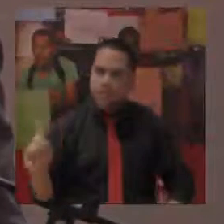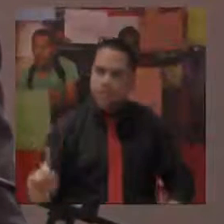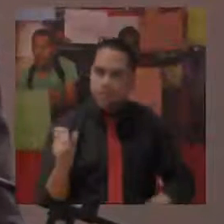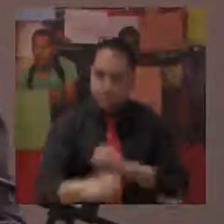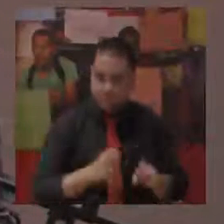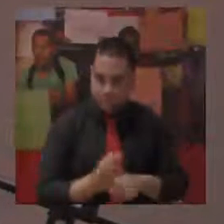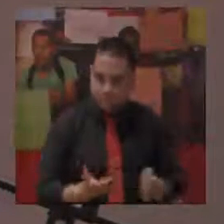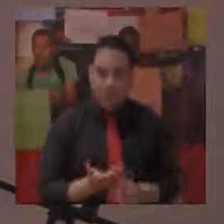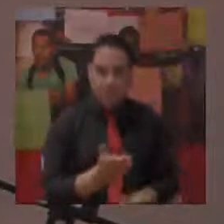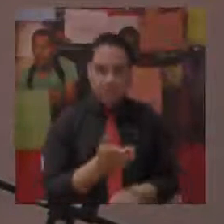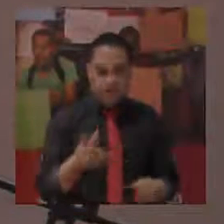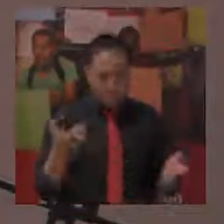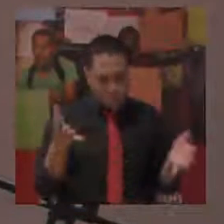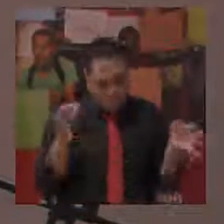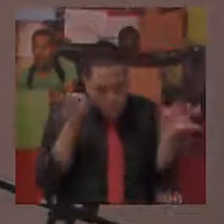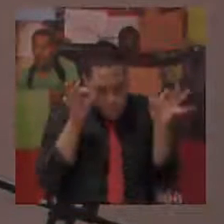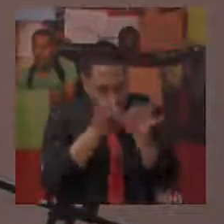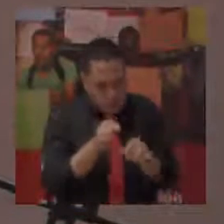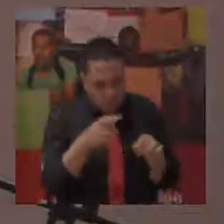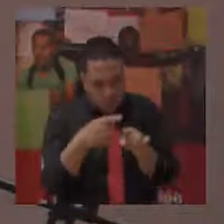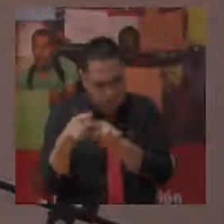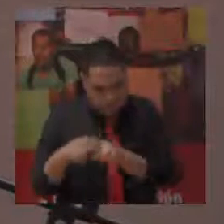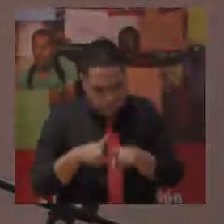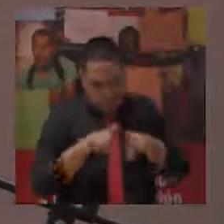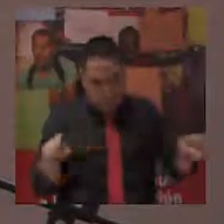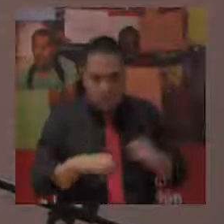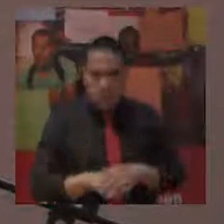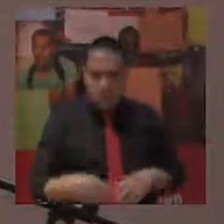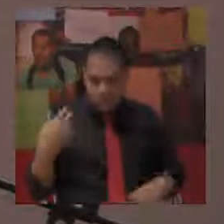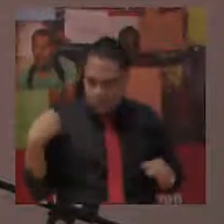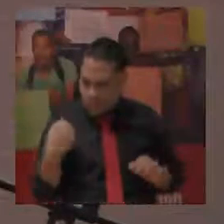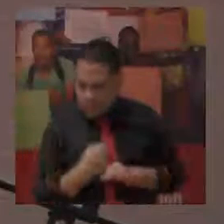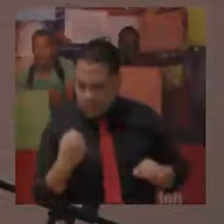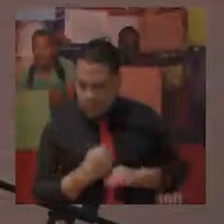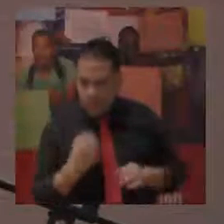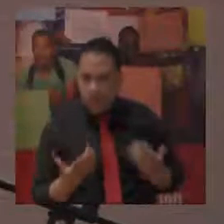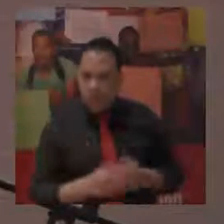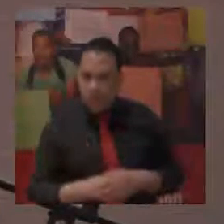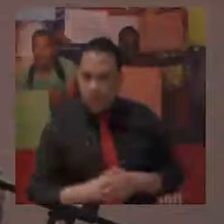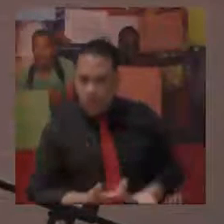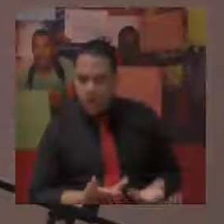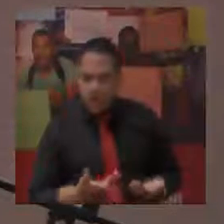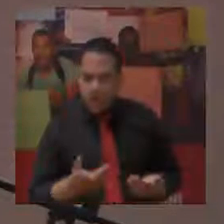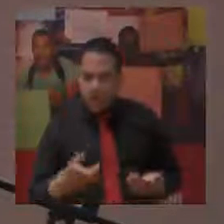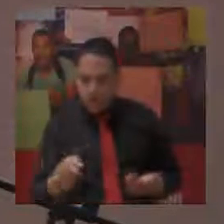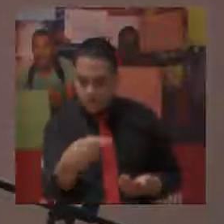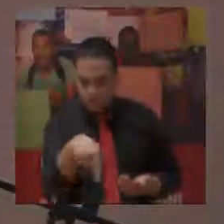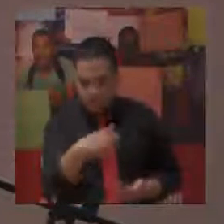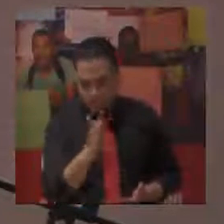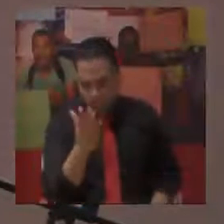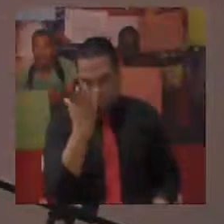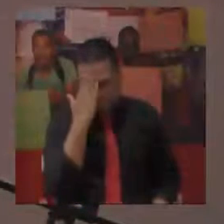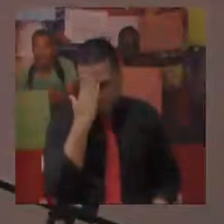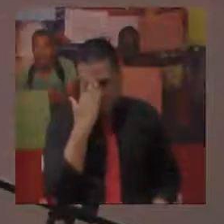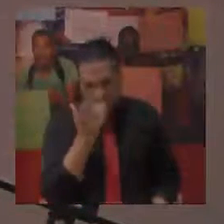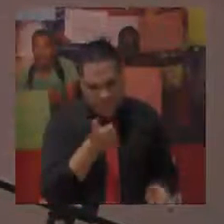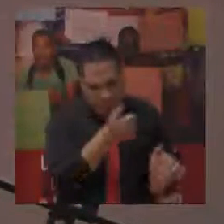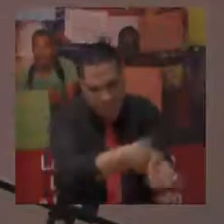fuerte y logramos generar los lineamientos para tener dentro de la ruta de reintegración, que ya es individual,